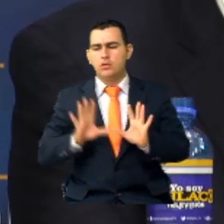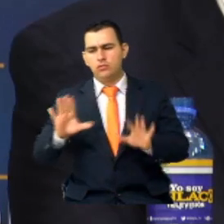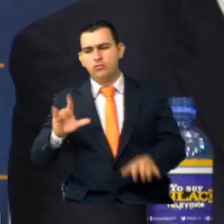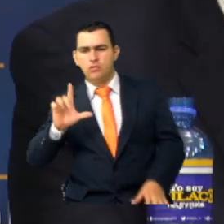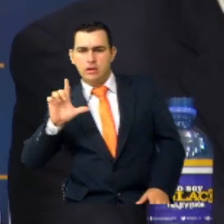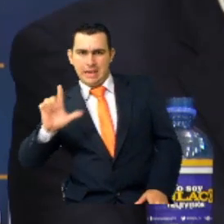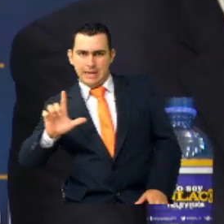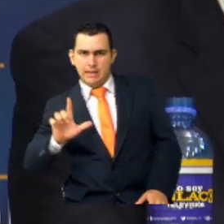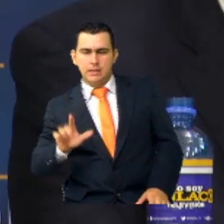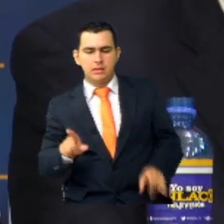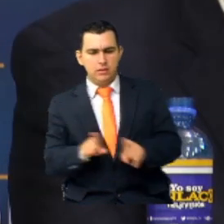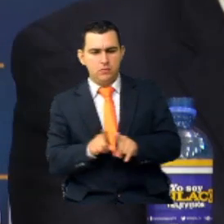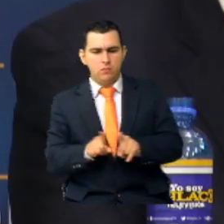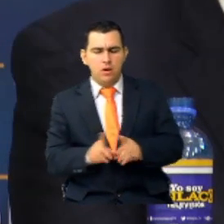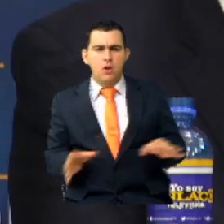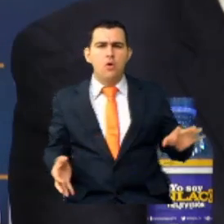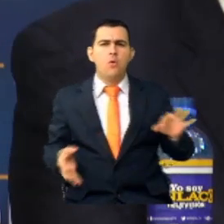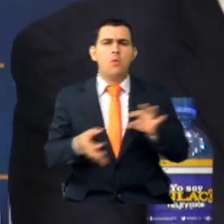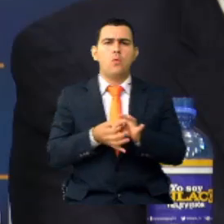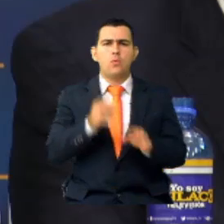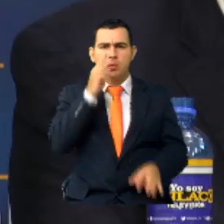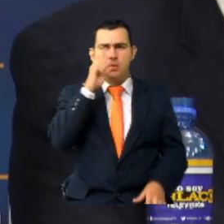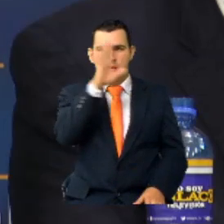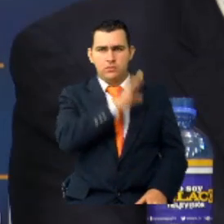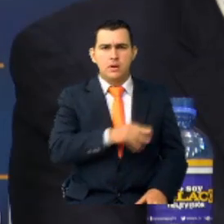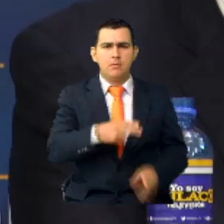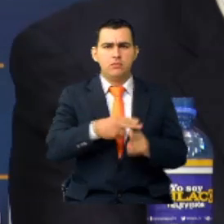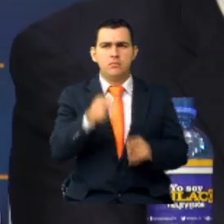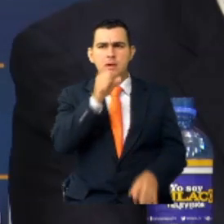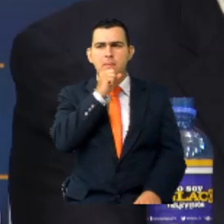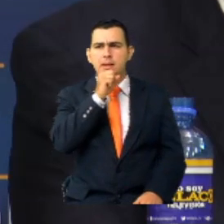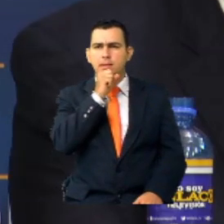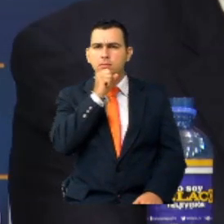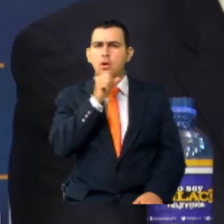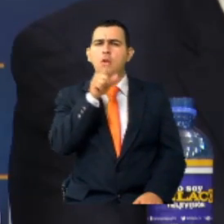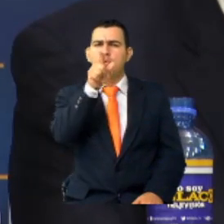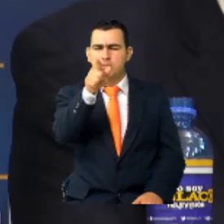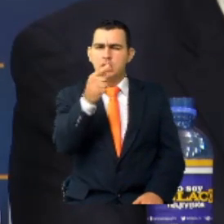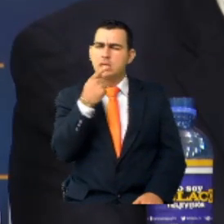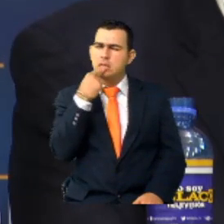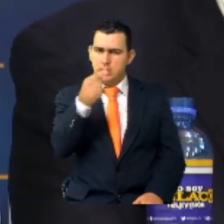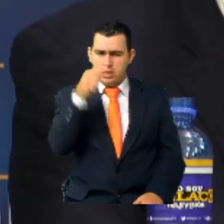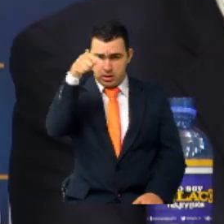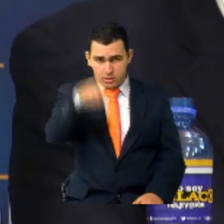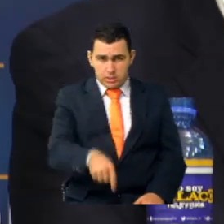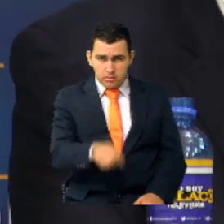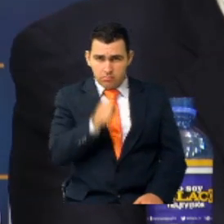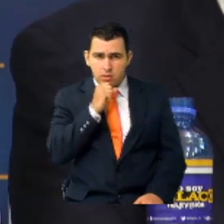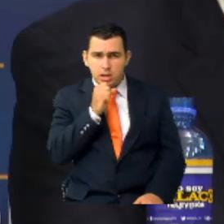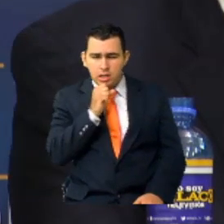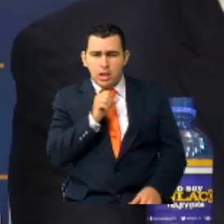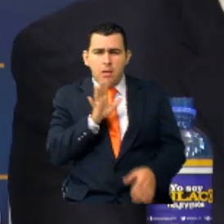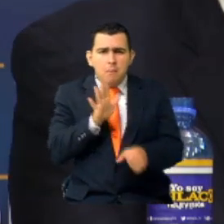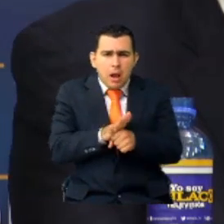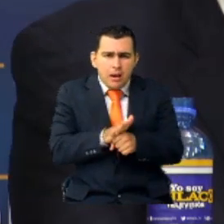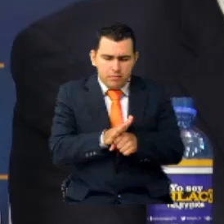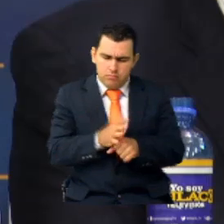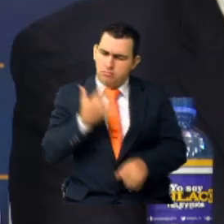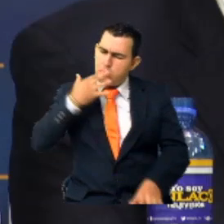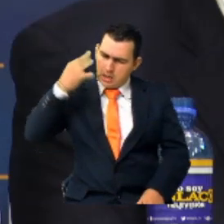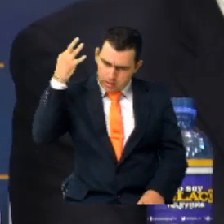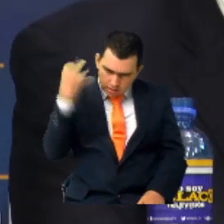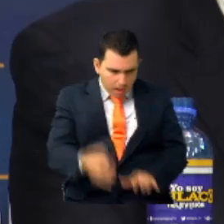Radical, haciendo la famosa unidad nacional en la ciudad de Barranca Bermeja. Dígale a Barranca Bermeja esta noche, sin tapujos y con plena